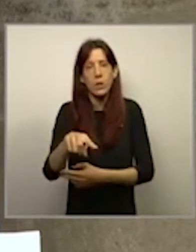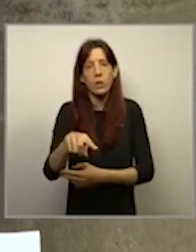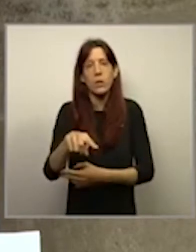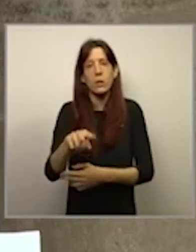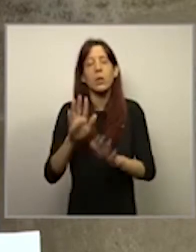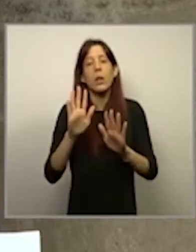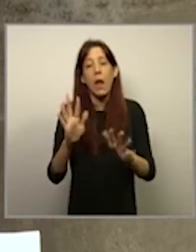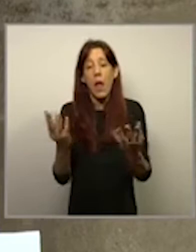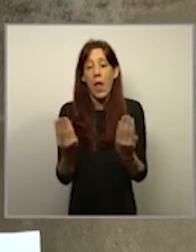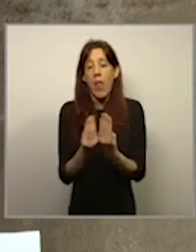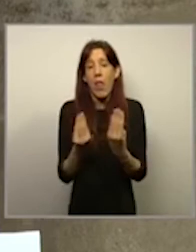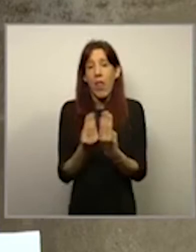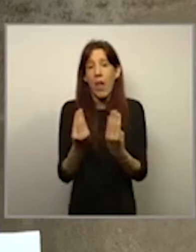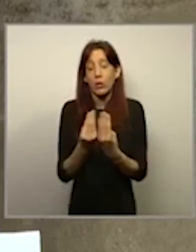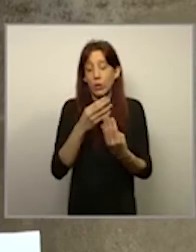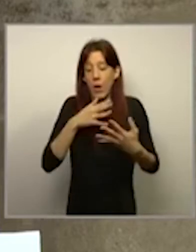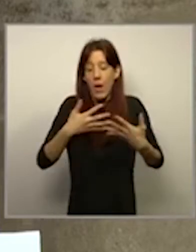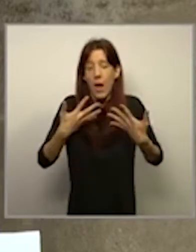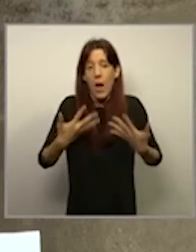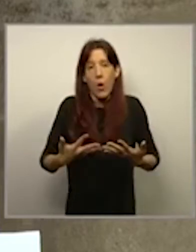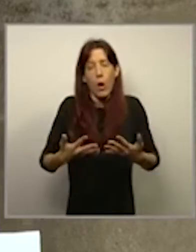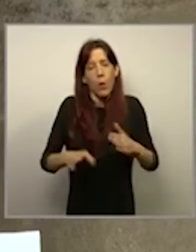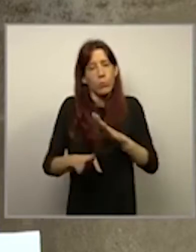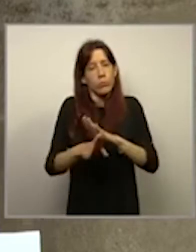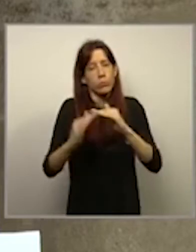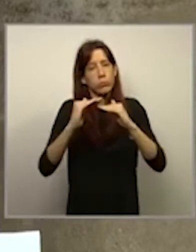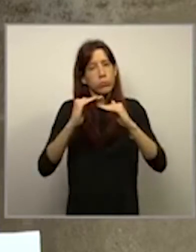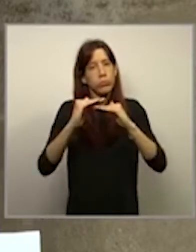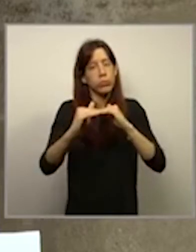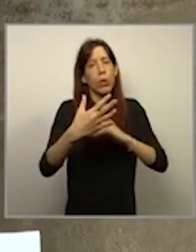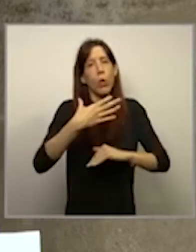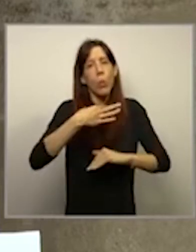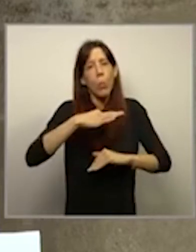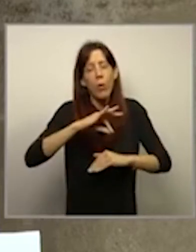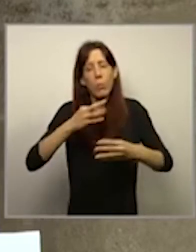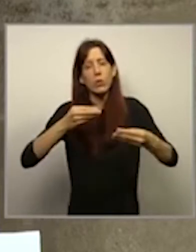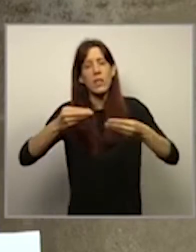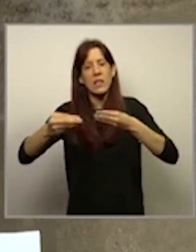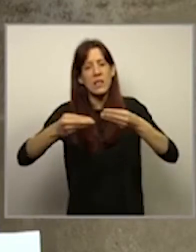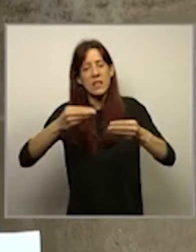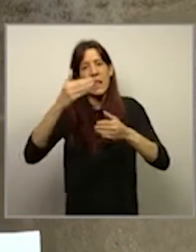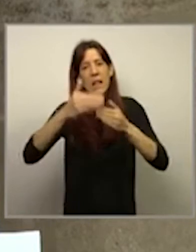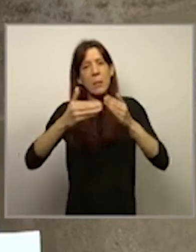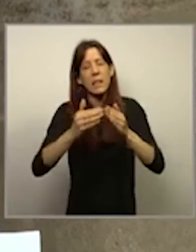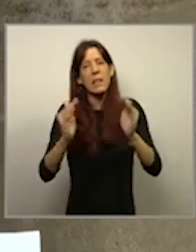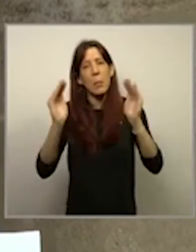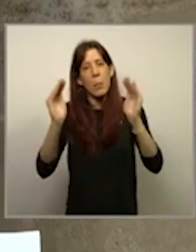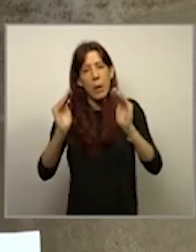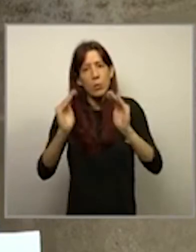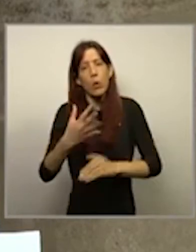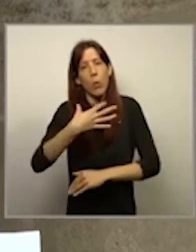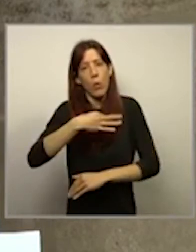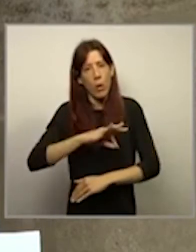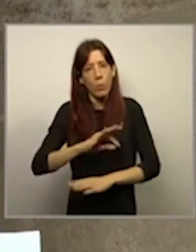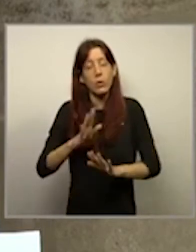si les dades actuales es consoliden podremos avanzar en la flexibilización de restricciones porque ya